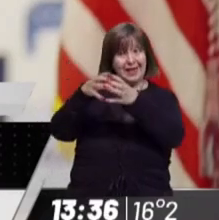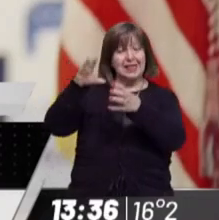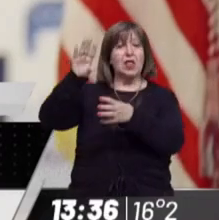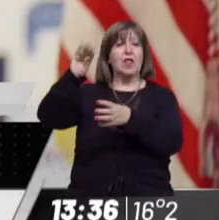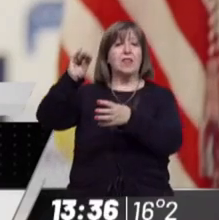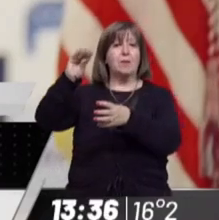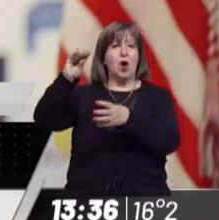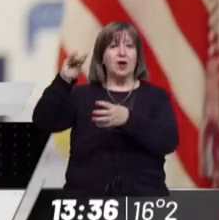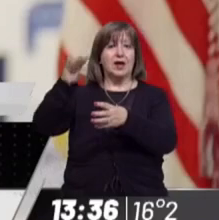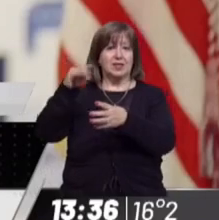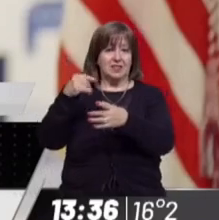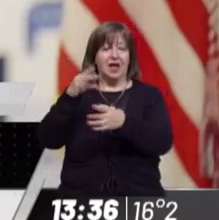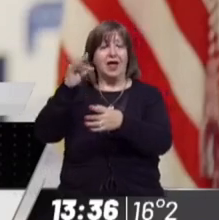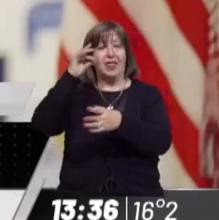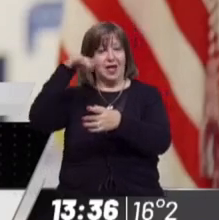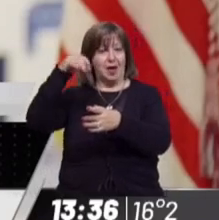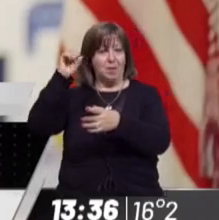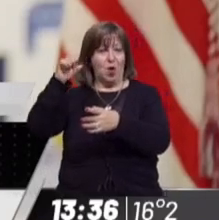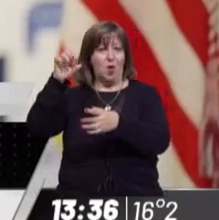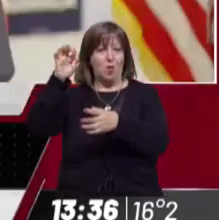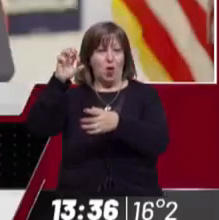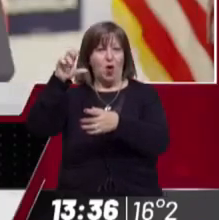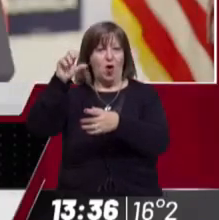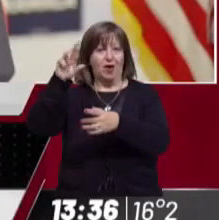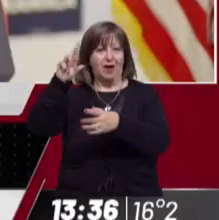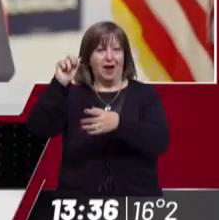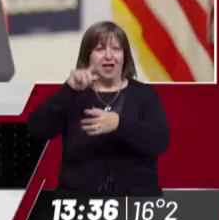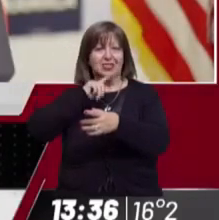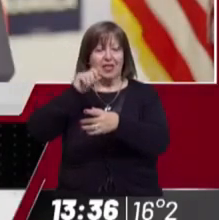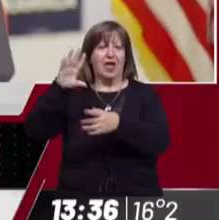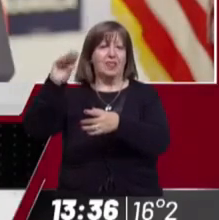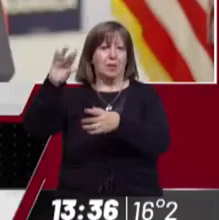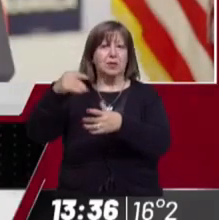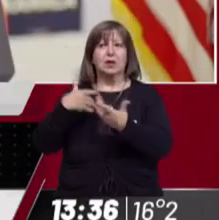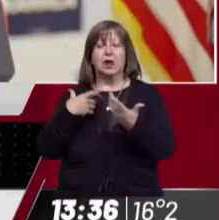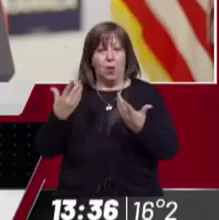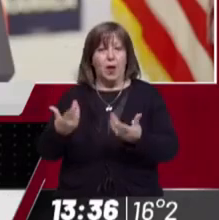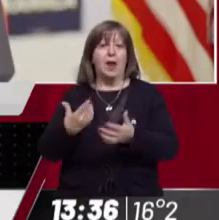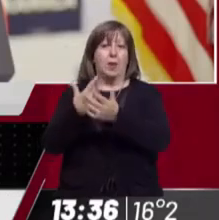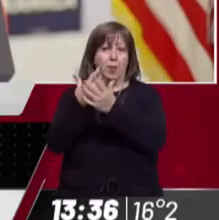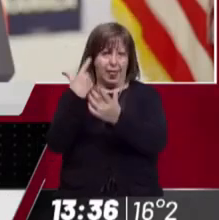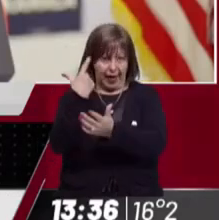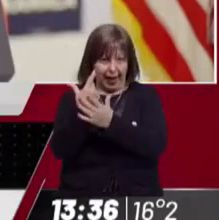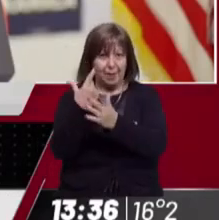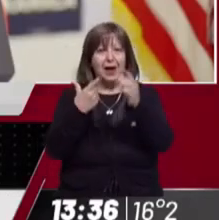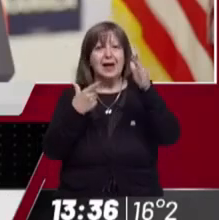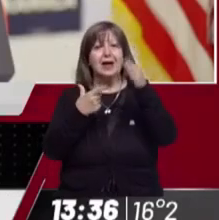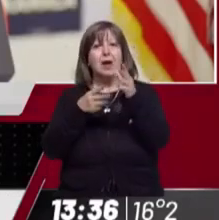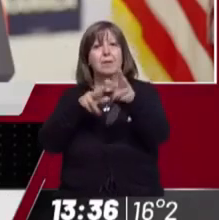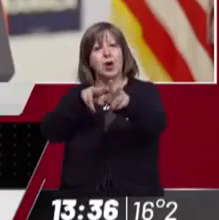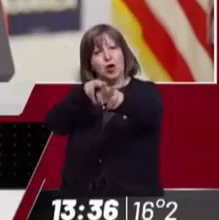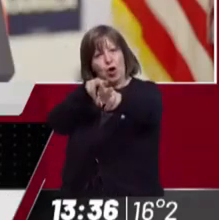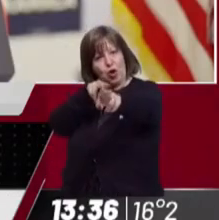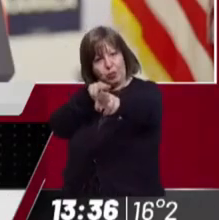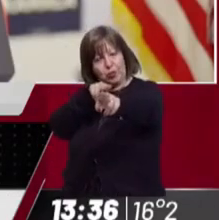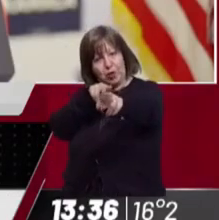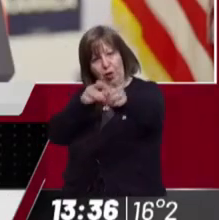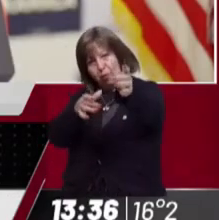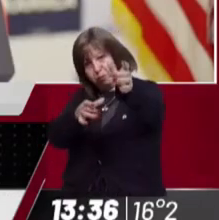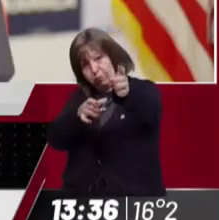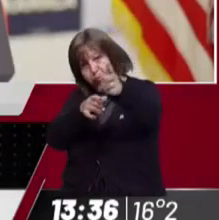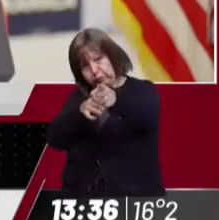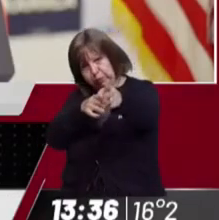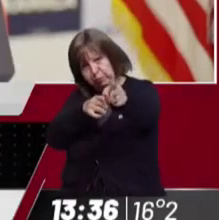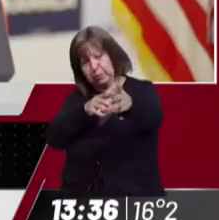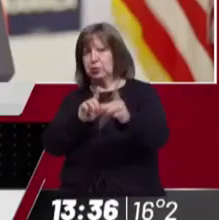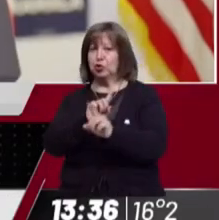fusiles de asalto. Bueno, comprate un arma, una pistola, un revólver, pero no te compres un M16. Bueno, el Clarísimo. tema ese va a estar presente en la campaña. El tema del